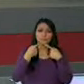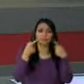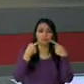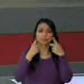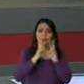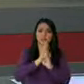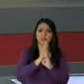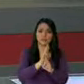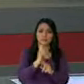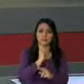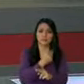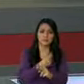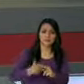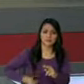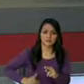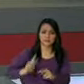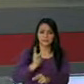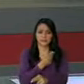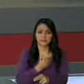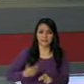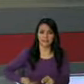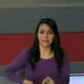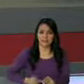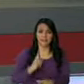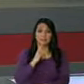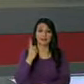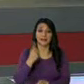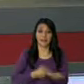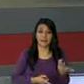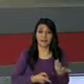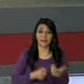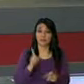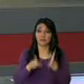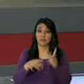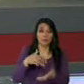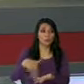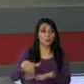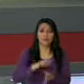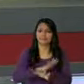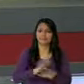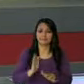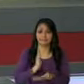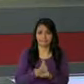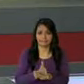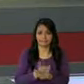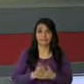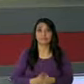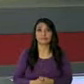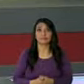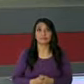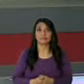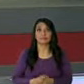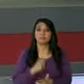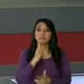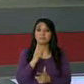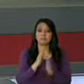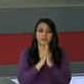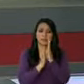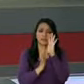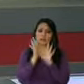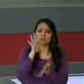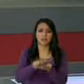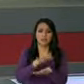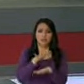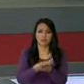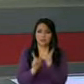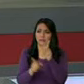electorales presidenciales con el fin de erradicar las especulaciones. Asimismo, hicieron un llamado a la calma y no a la violencia